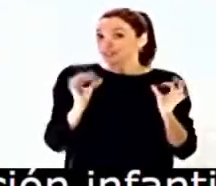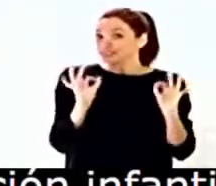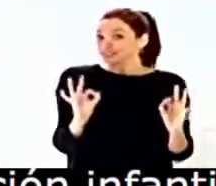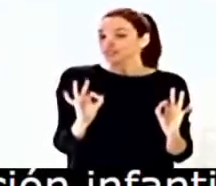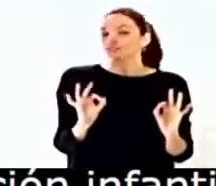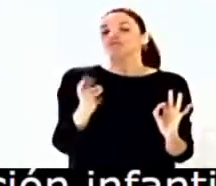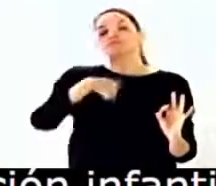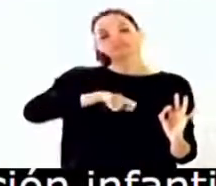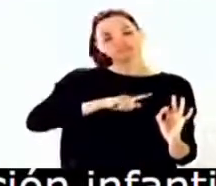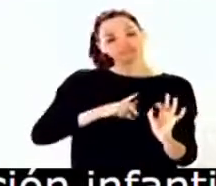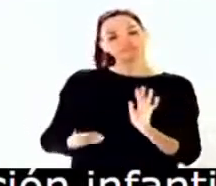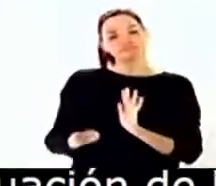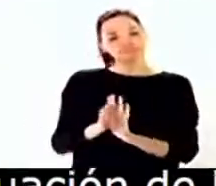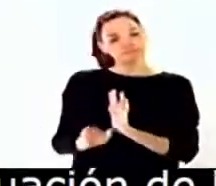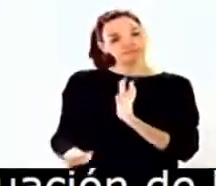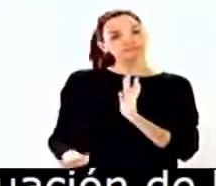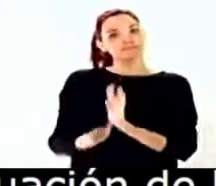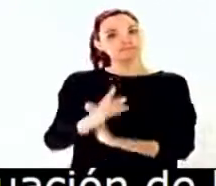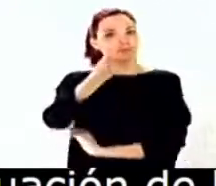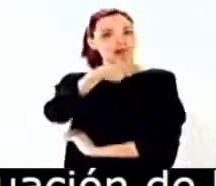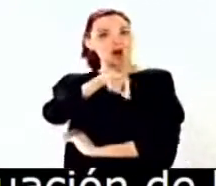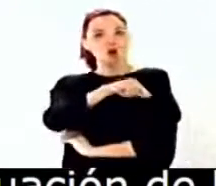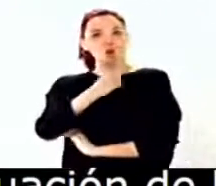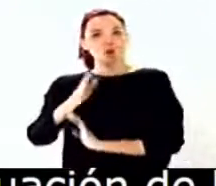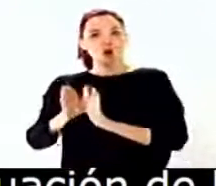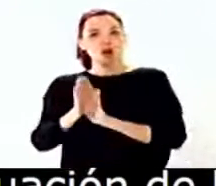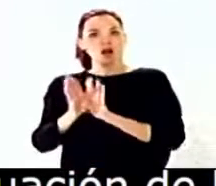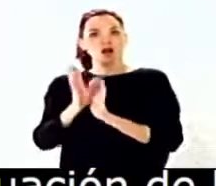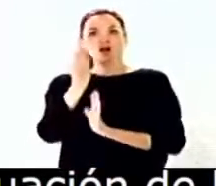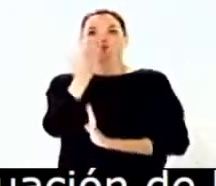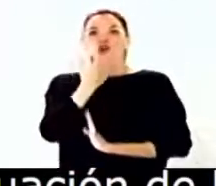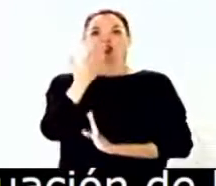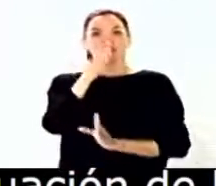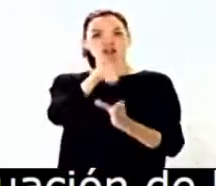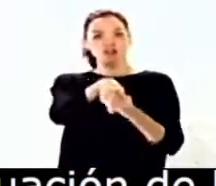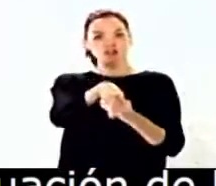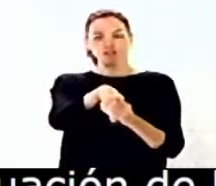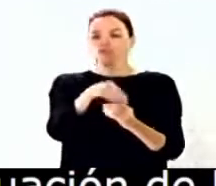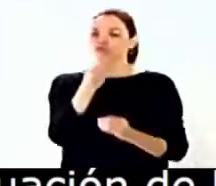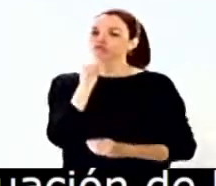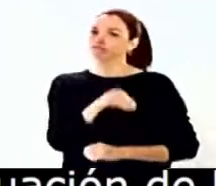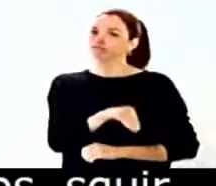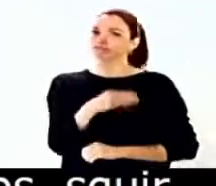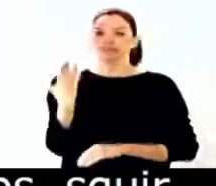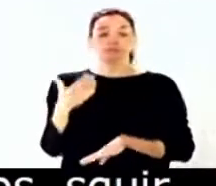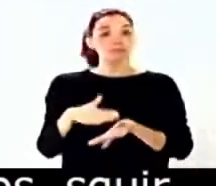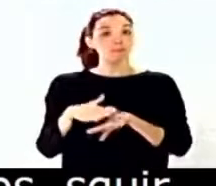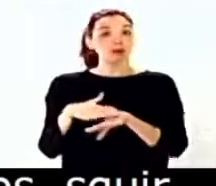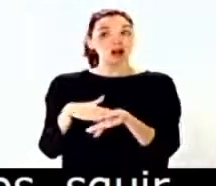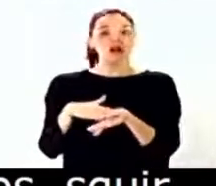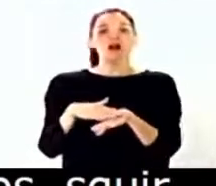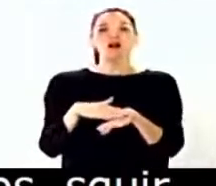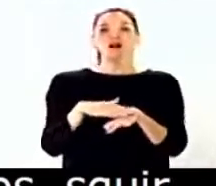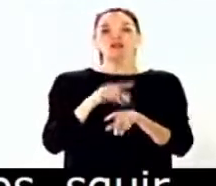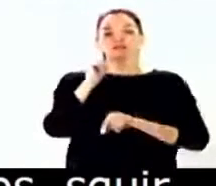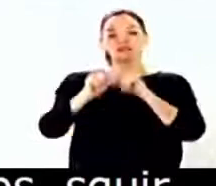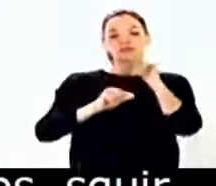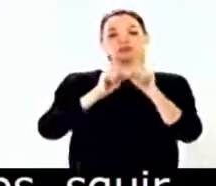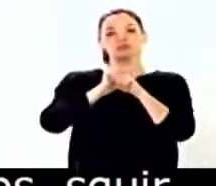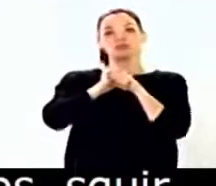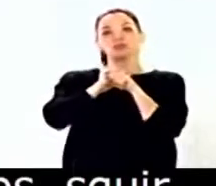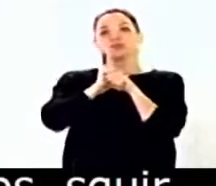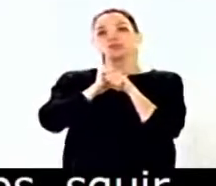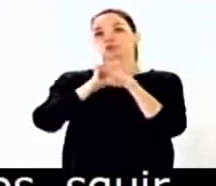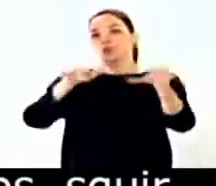seguir apostando por la vacunación en el colegio es fundamental para que la transmisión del virus en